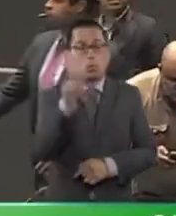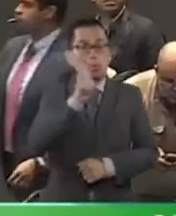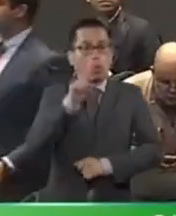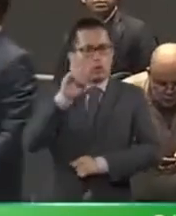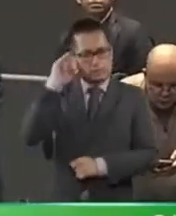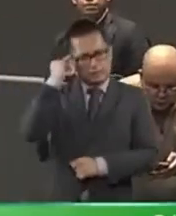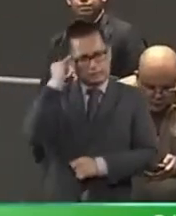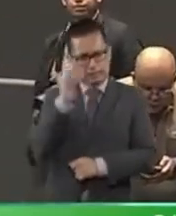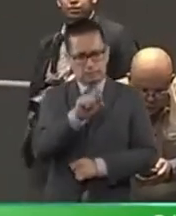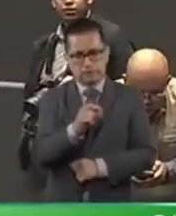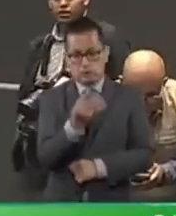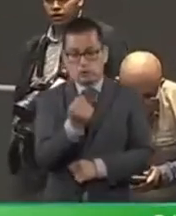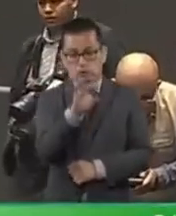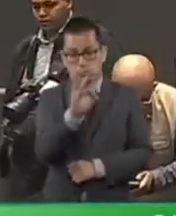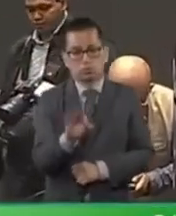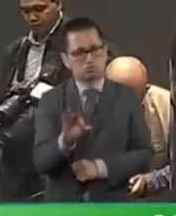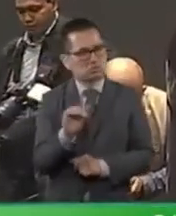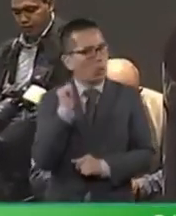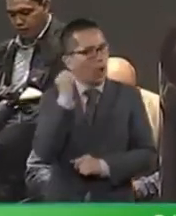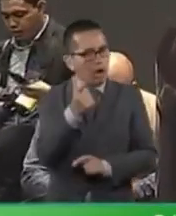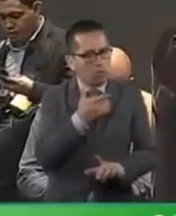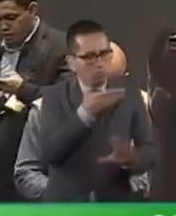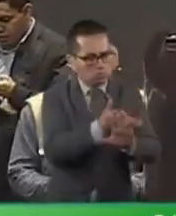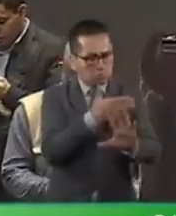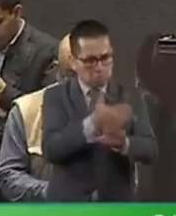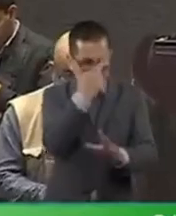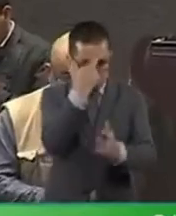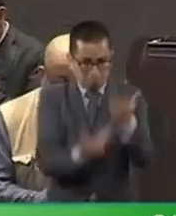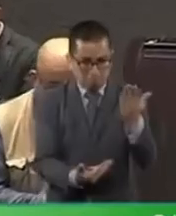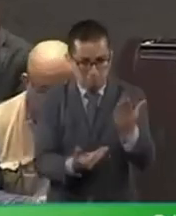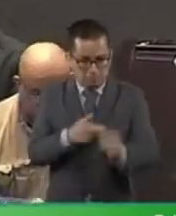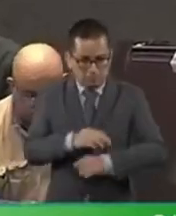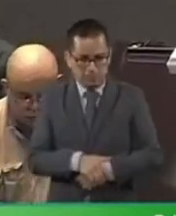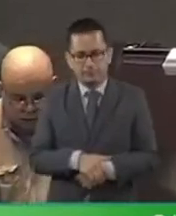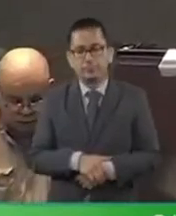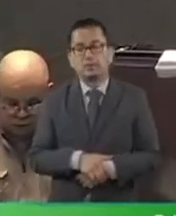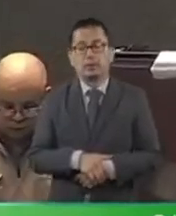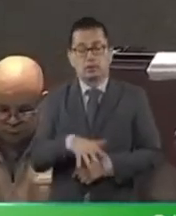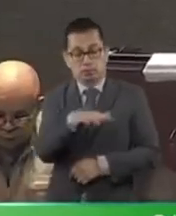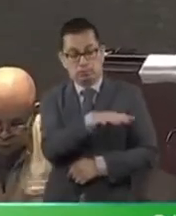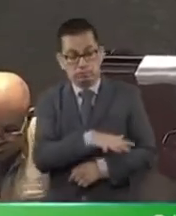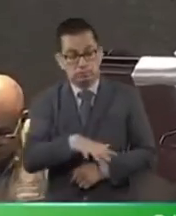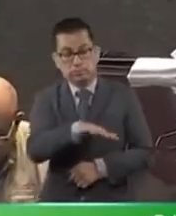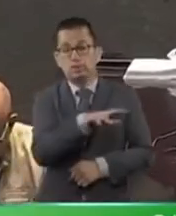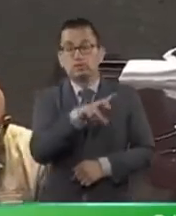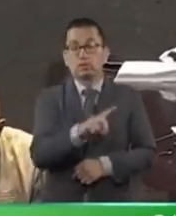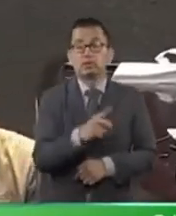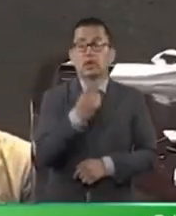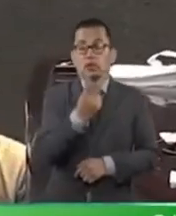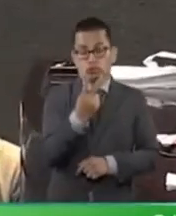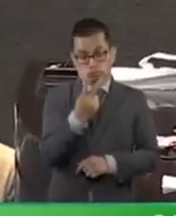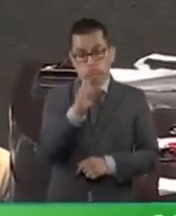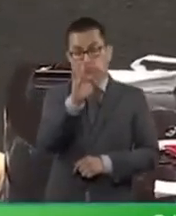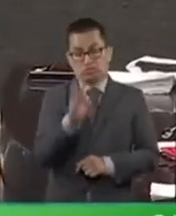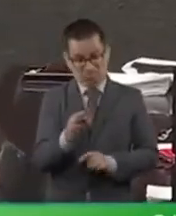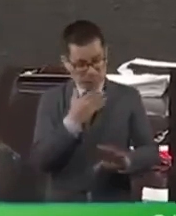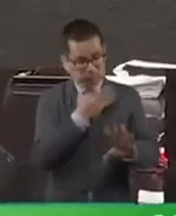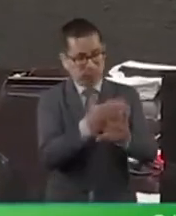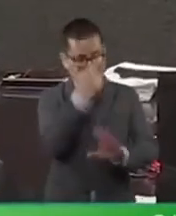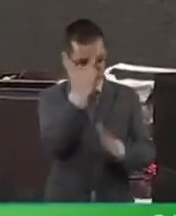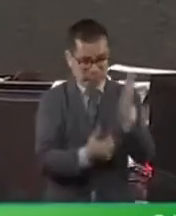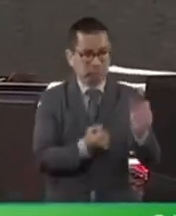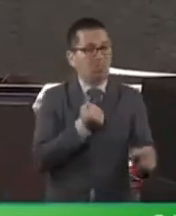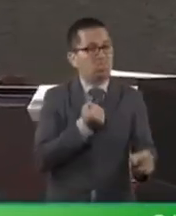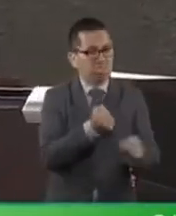tipo de violencia estructural. Hoy estamos hablando que 32% padecen violencia física. Son cifras